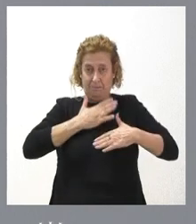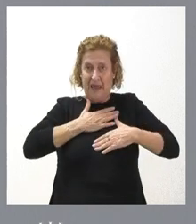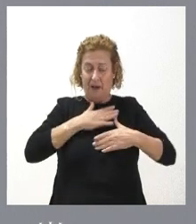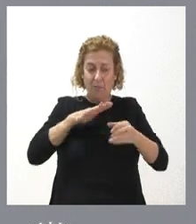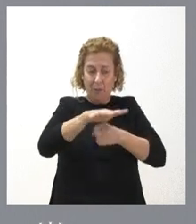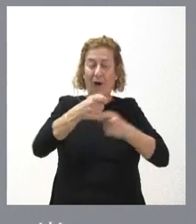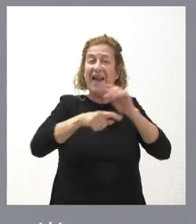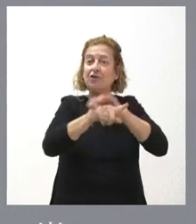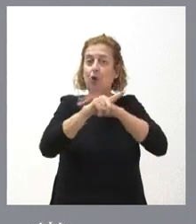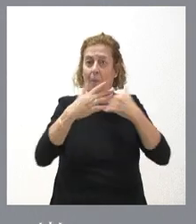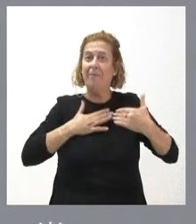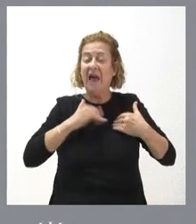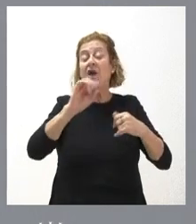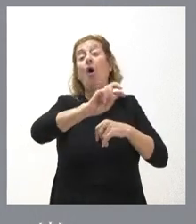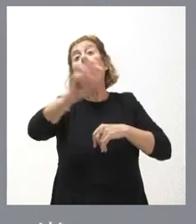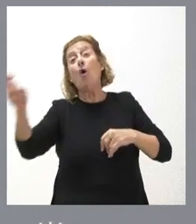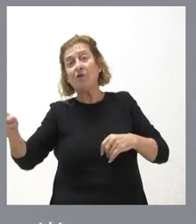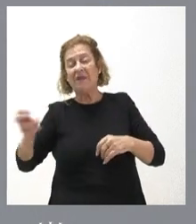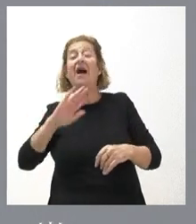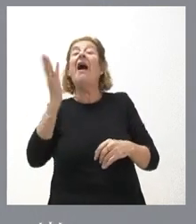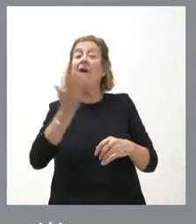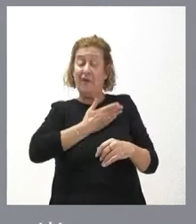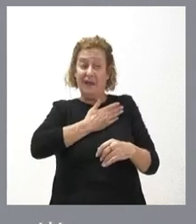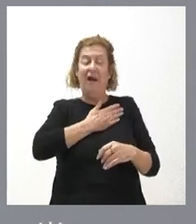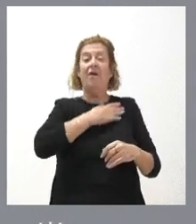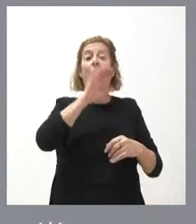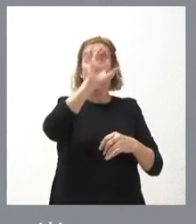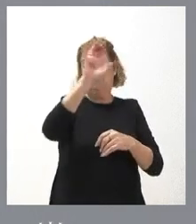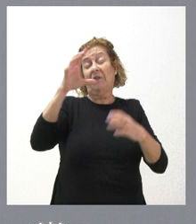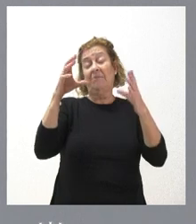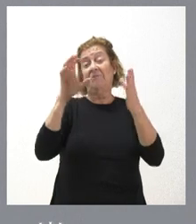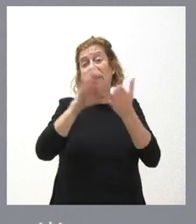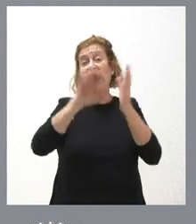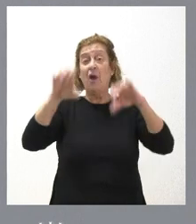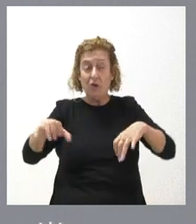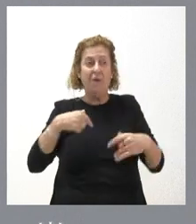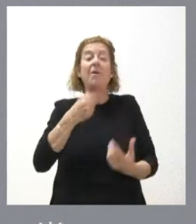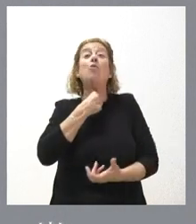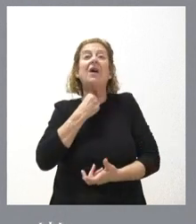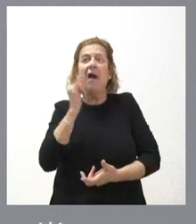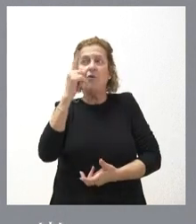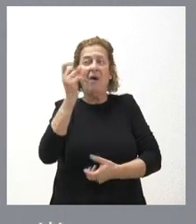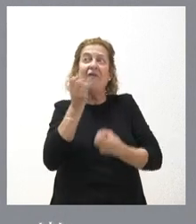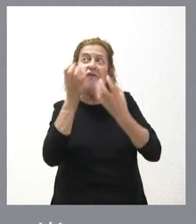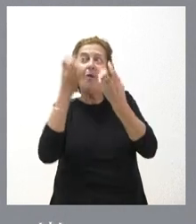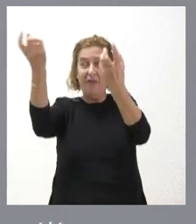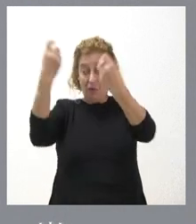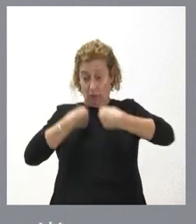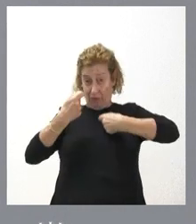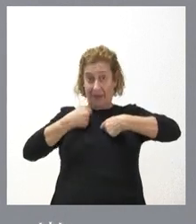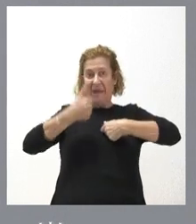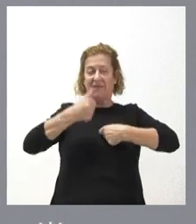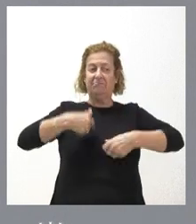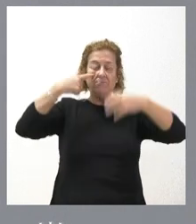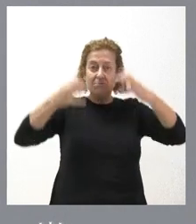gestión y en otras que afectan a nuestra comunidad Autónoma de forma muy directa y que nos gustaría tener pues una información mucho más precisa para poder tener una